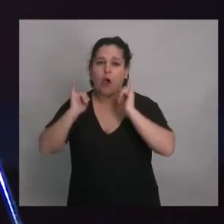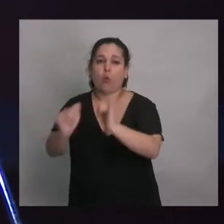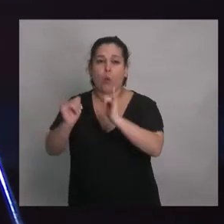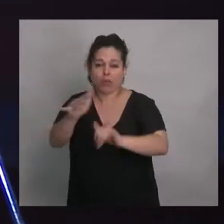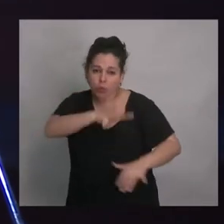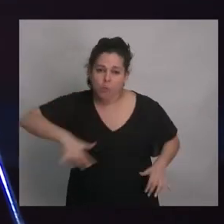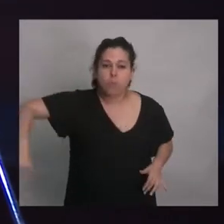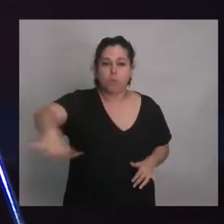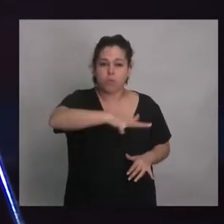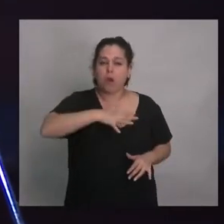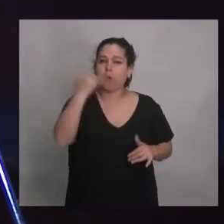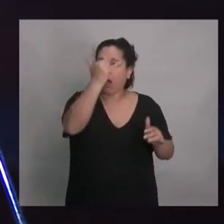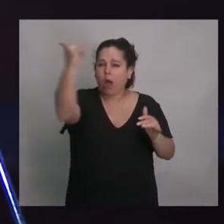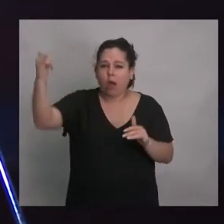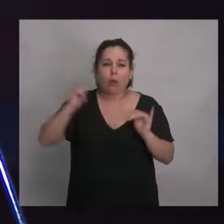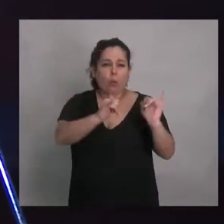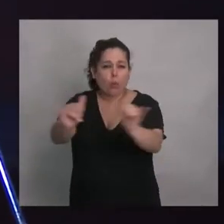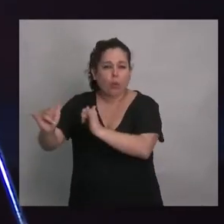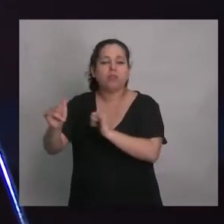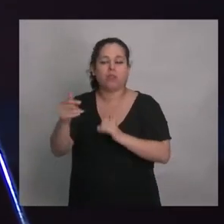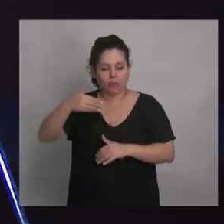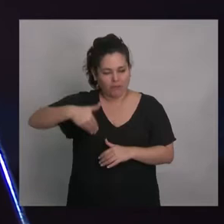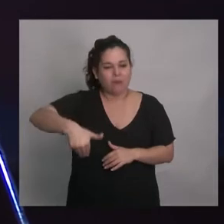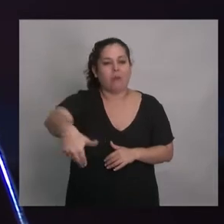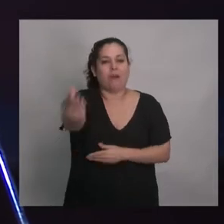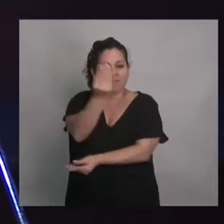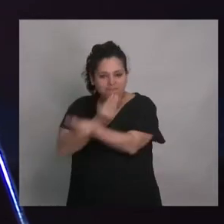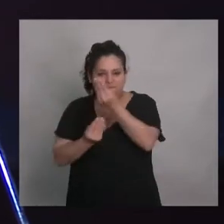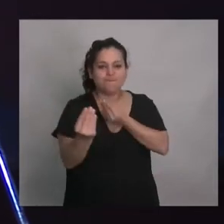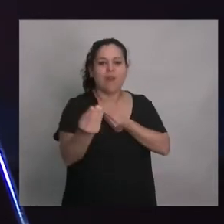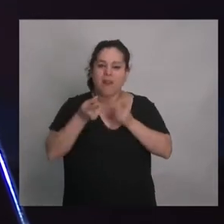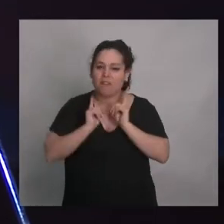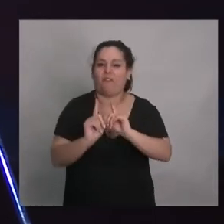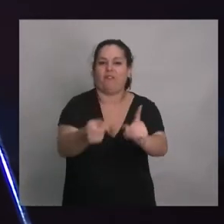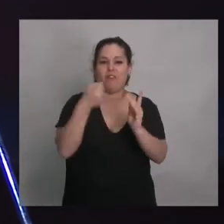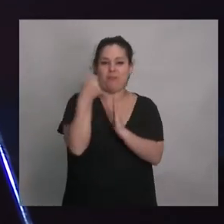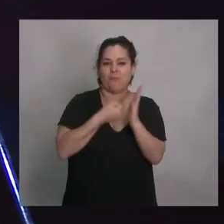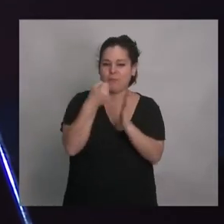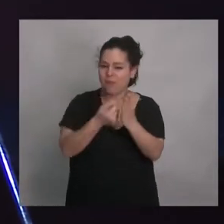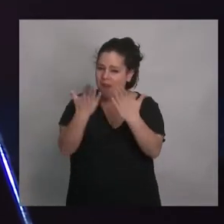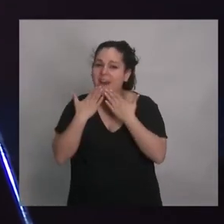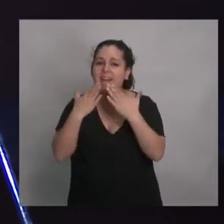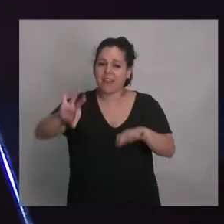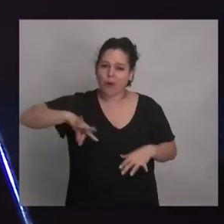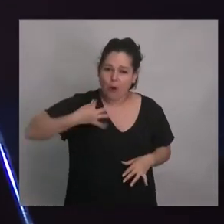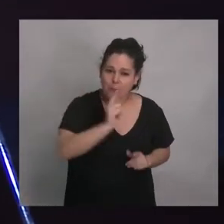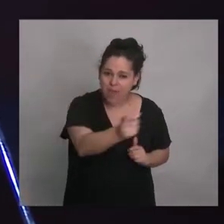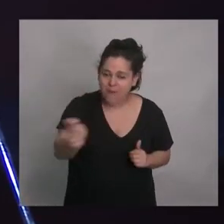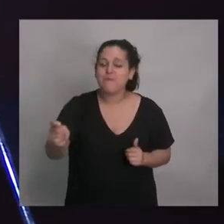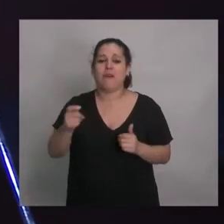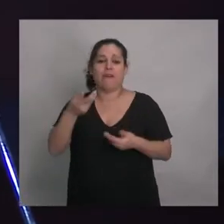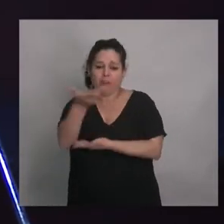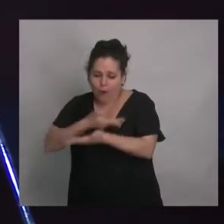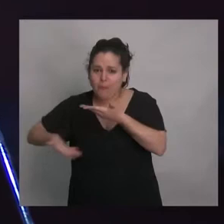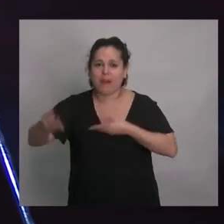pueblos que van a ser el relevo para lo que sigue agradezco este premio lo comparto con mis